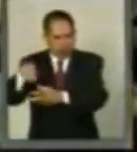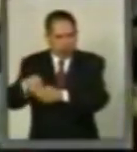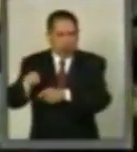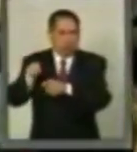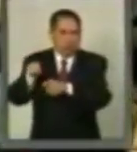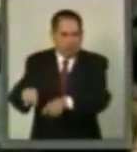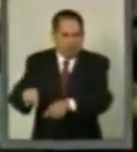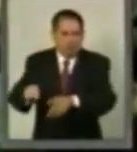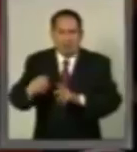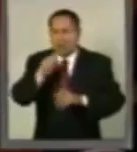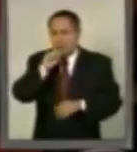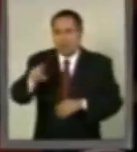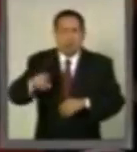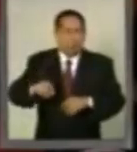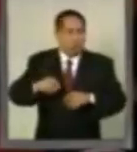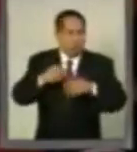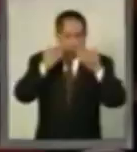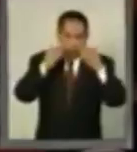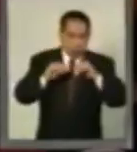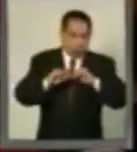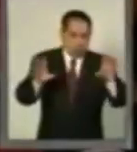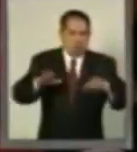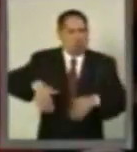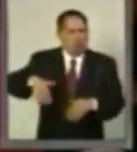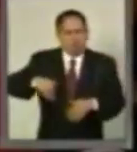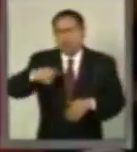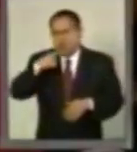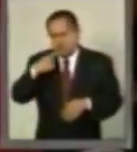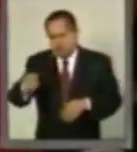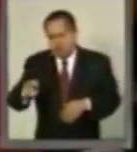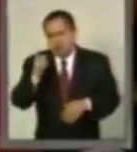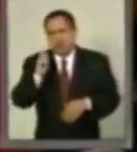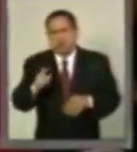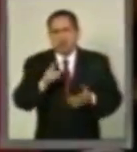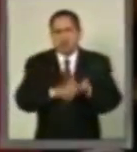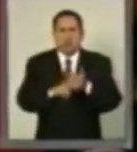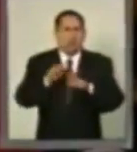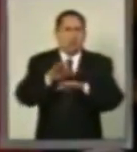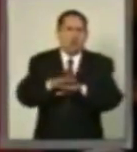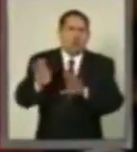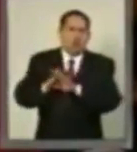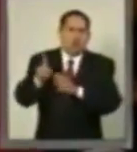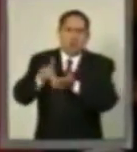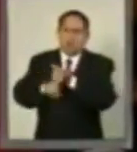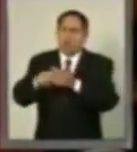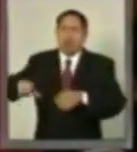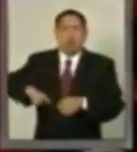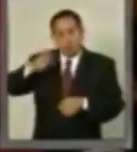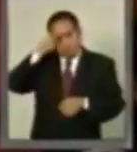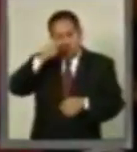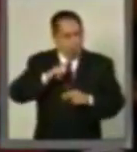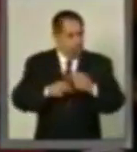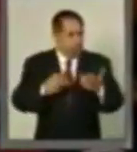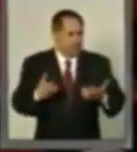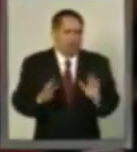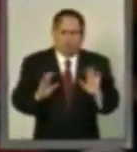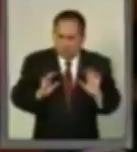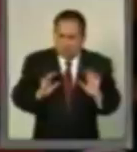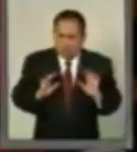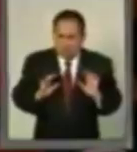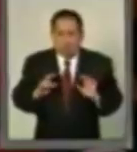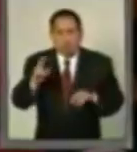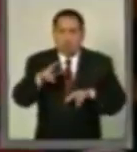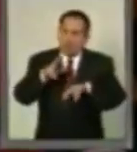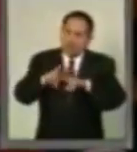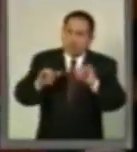creo se ha hecho público, por eso me atreví a decir qué significa respecto a lo que va a hacer el Estado mexicano, pero no va